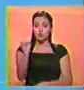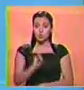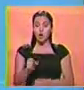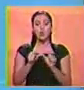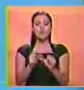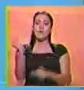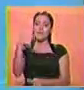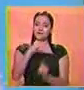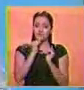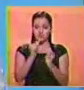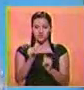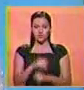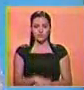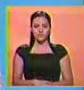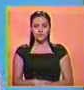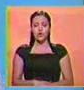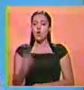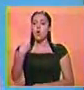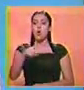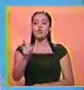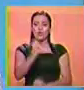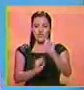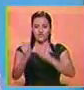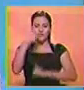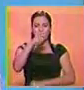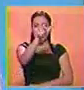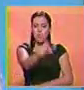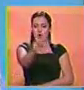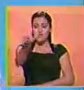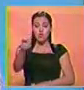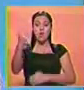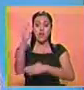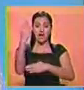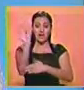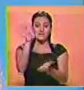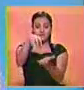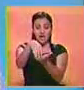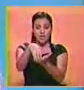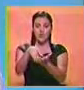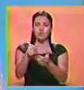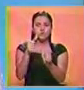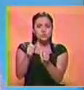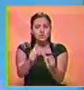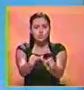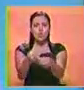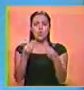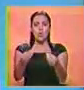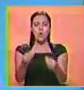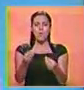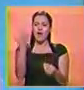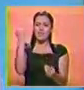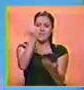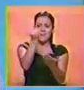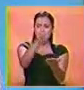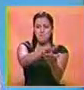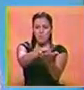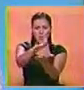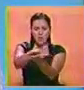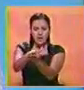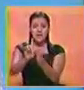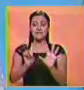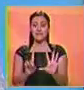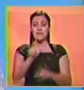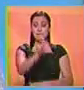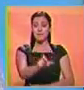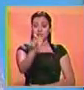Nosotros continuamos con más. La delegación regional de la Defensoría del Pueblo en el estado Lara velará porque la llamada masacre de Chabasquén, en la que